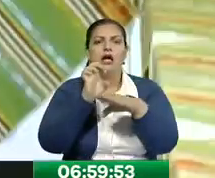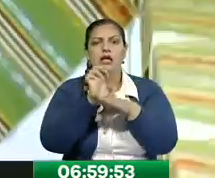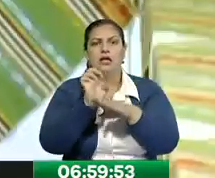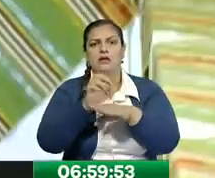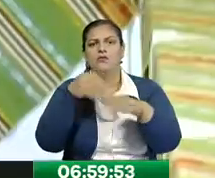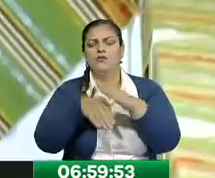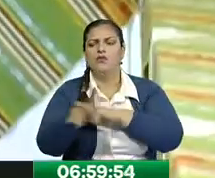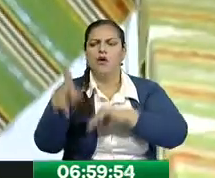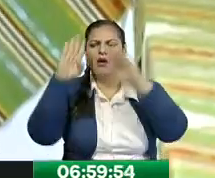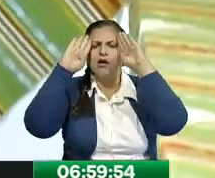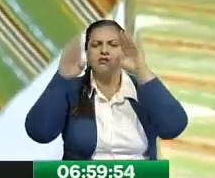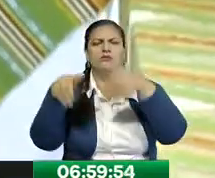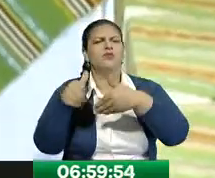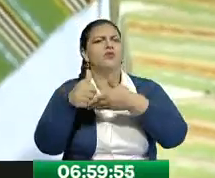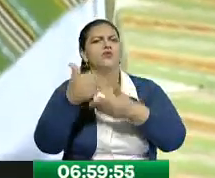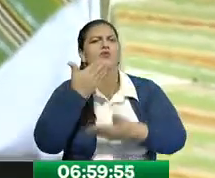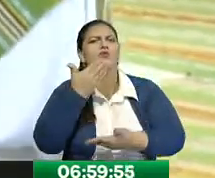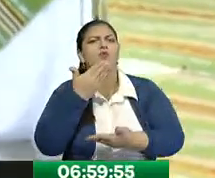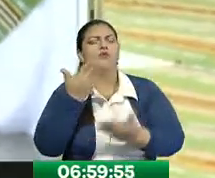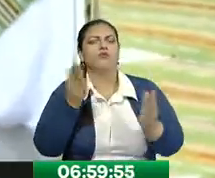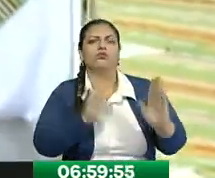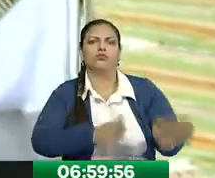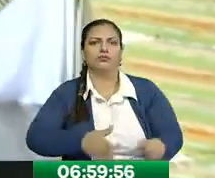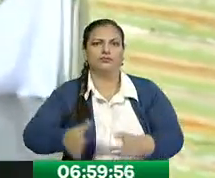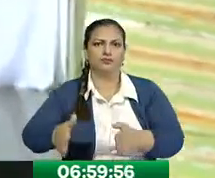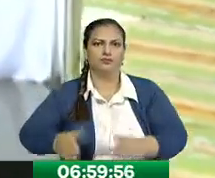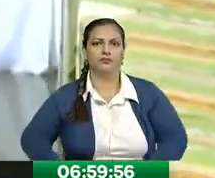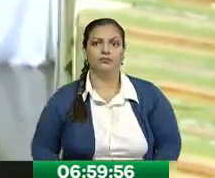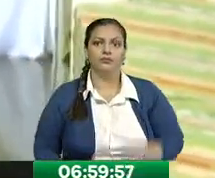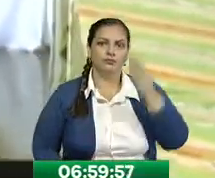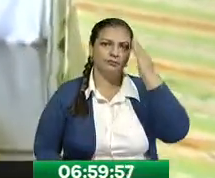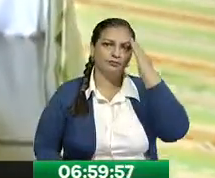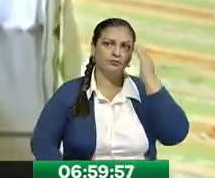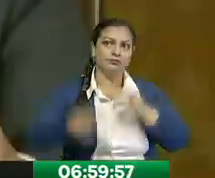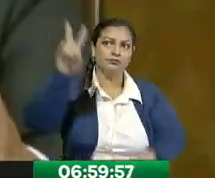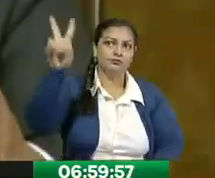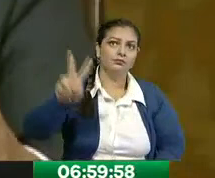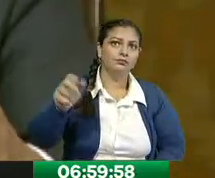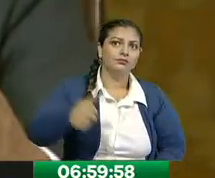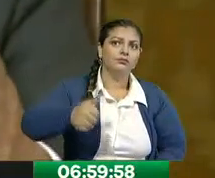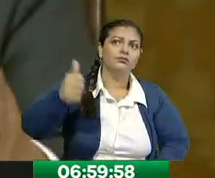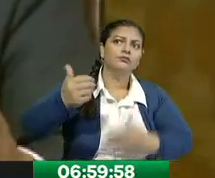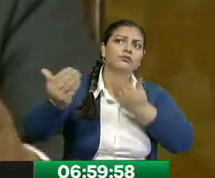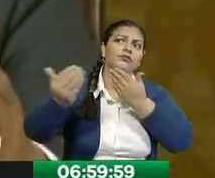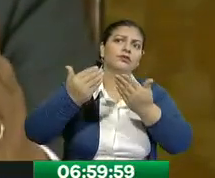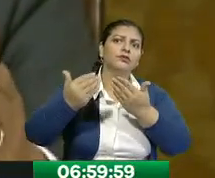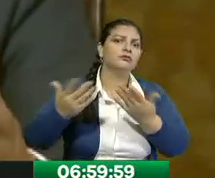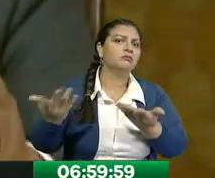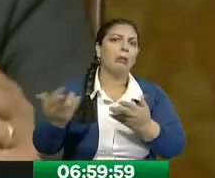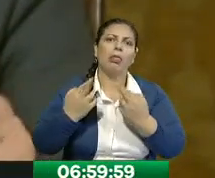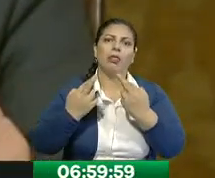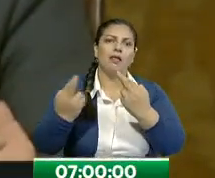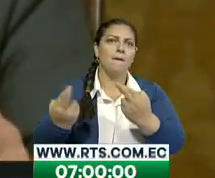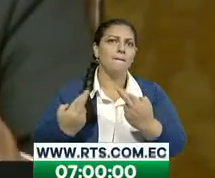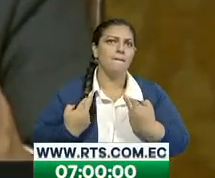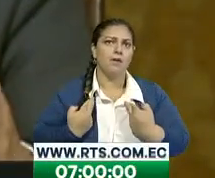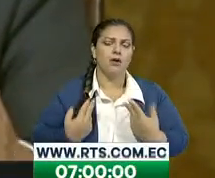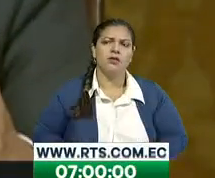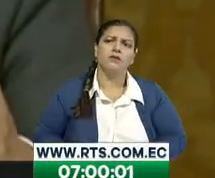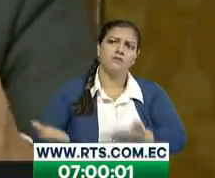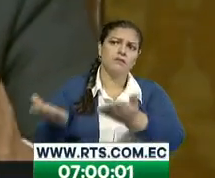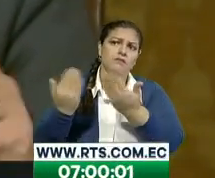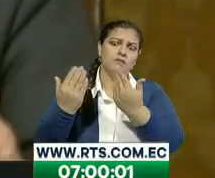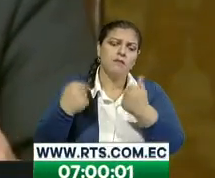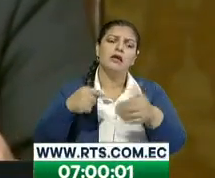participe en la cita la representación de Venezuela, pero no existe aún una confirmación. Nosotros hemos buscado que Venezuela también participe. Venezuela